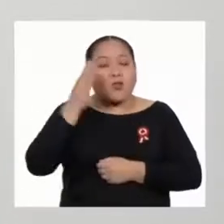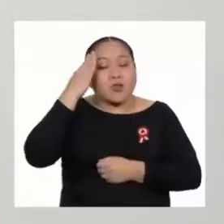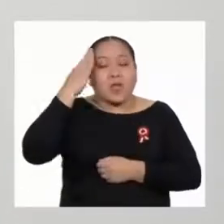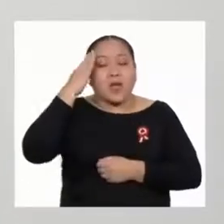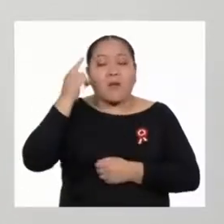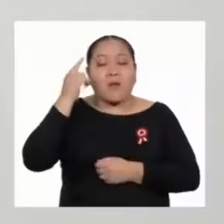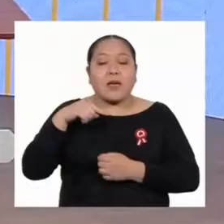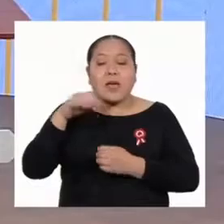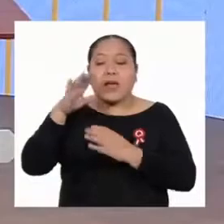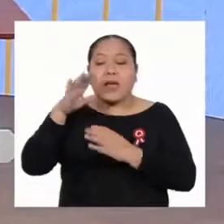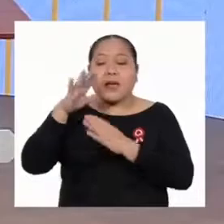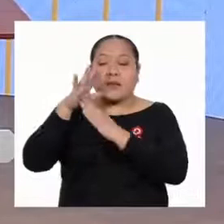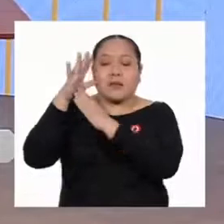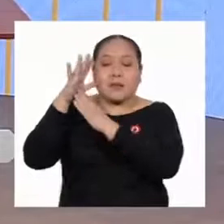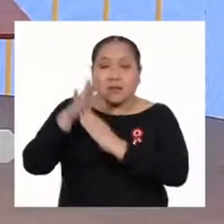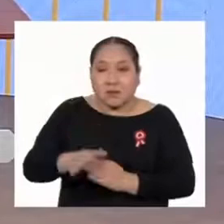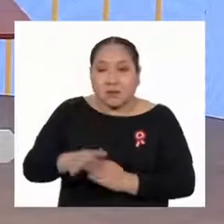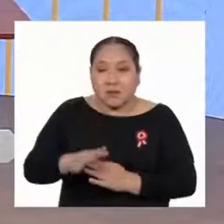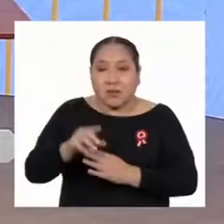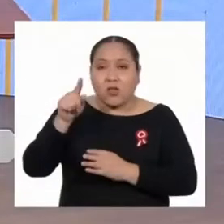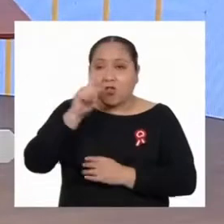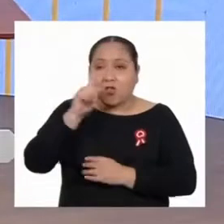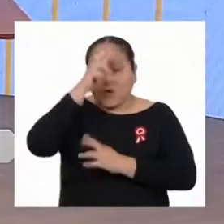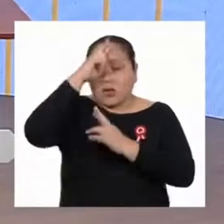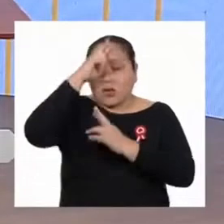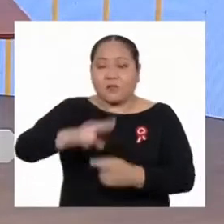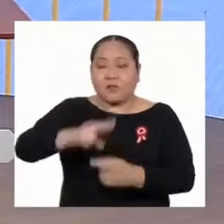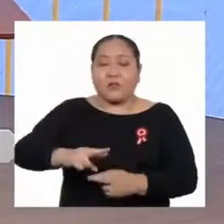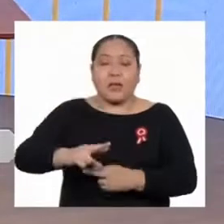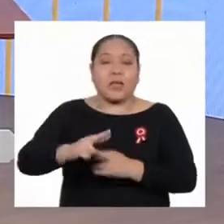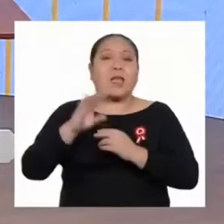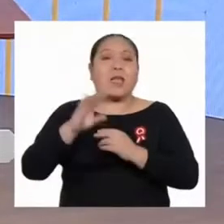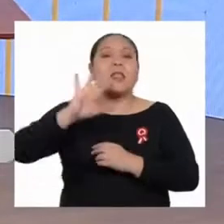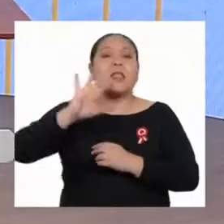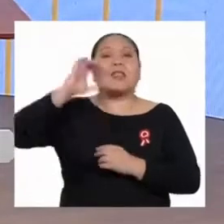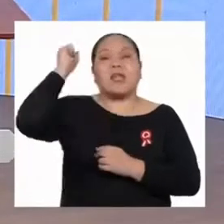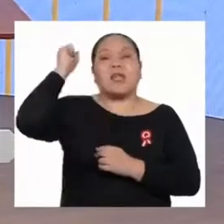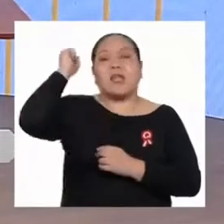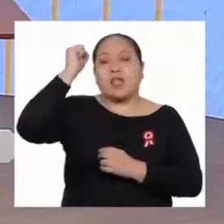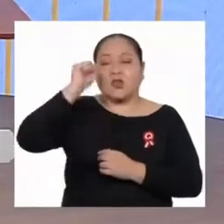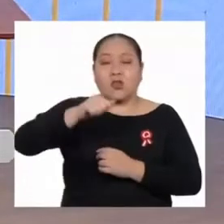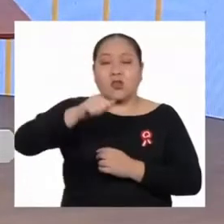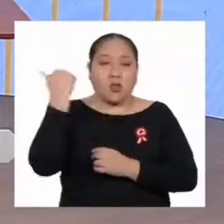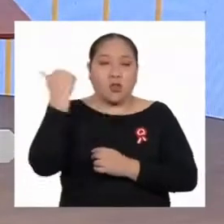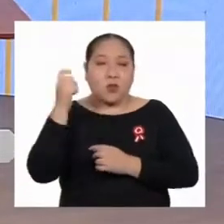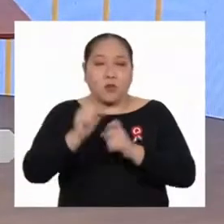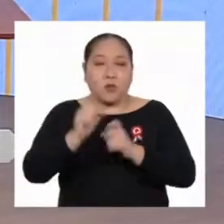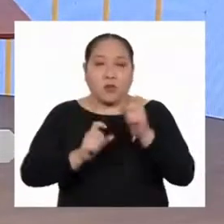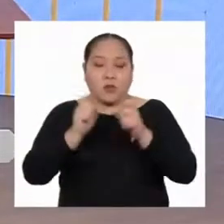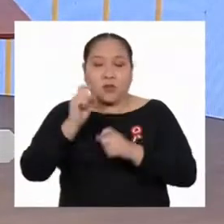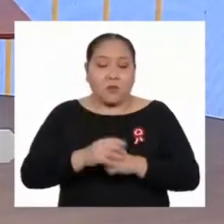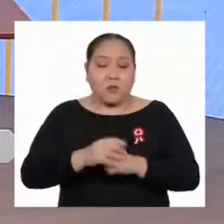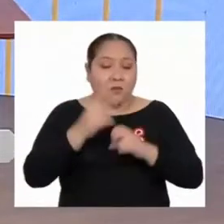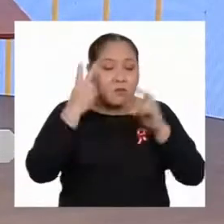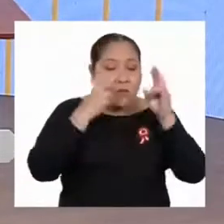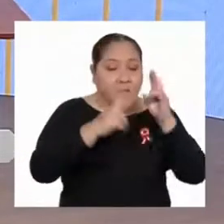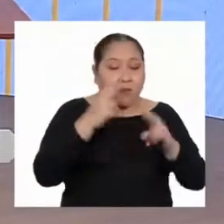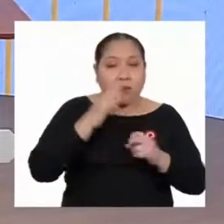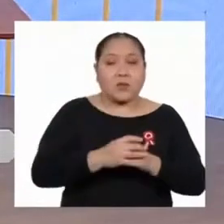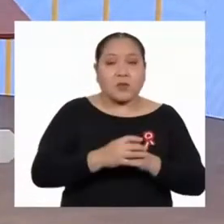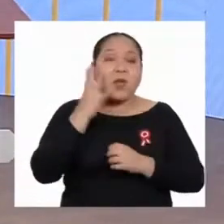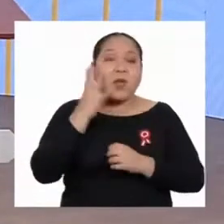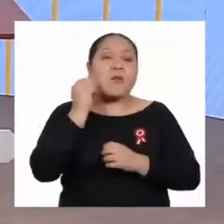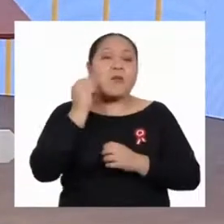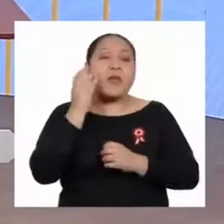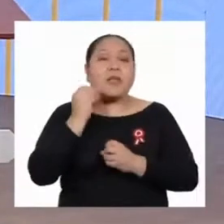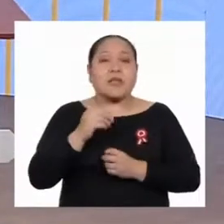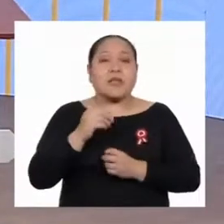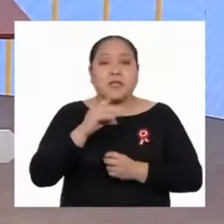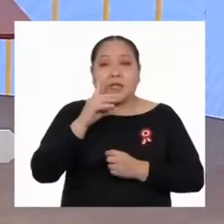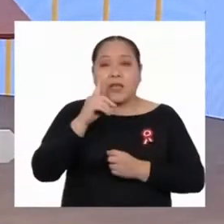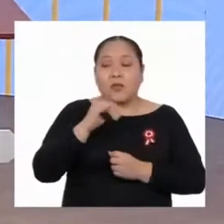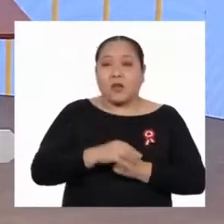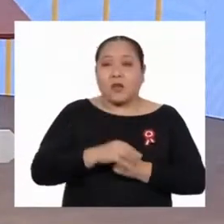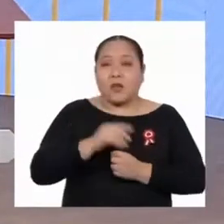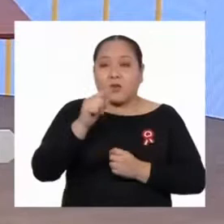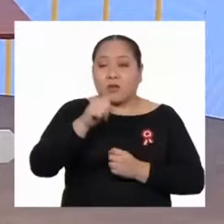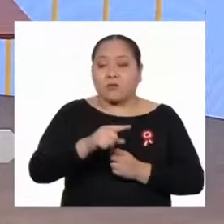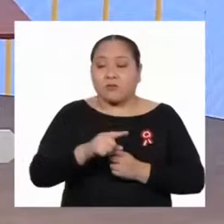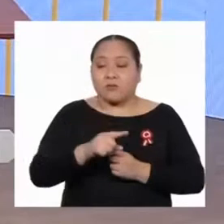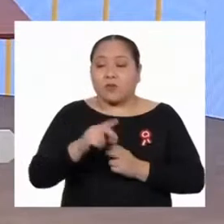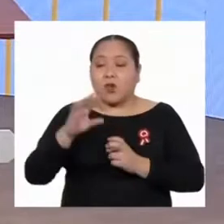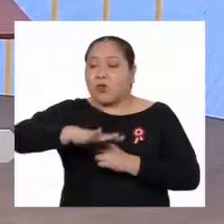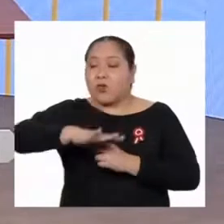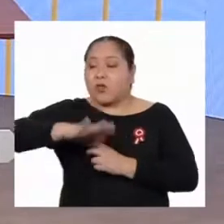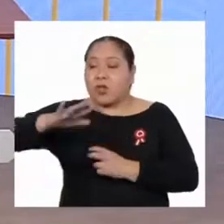derechos de otra persona? En el mismo texto vemos la experiencia de Thuram con un niño que repitió una frase